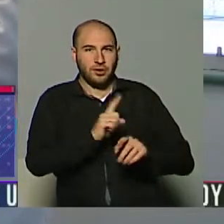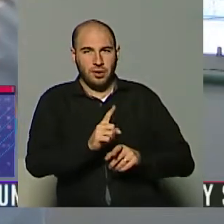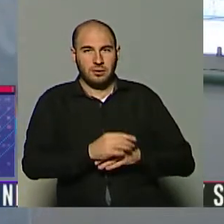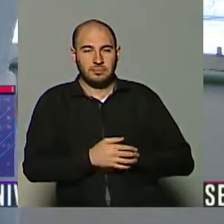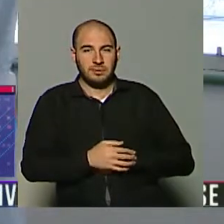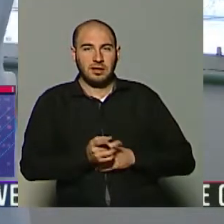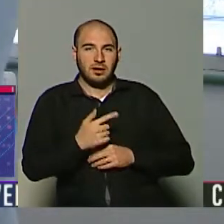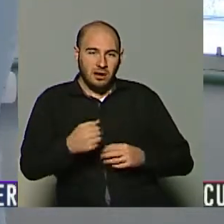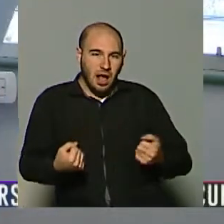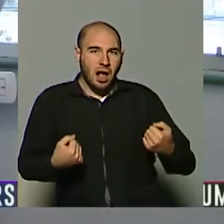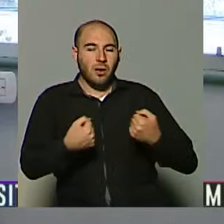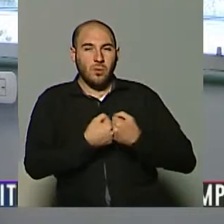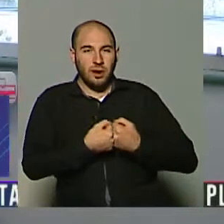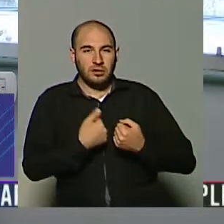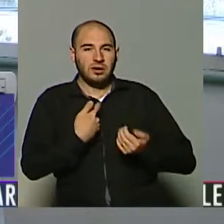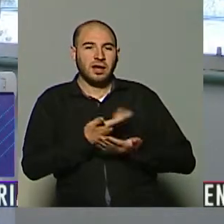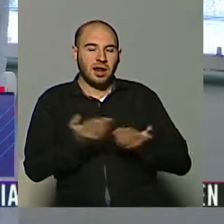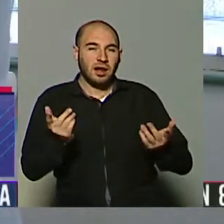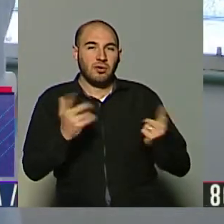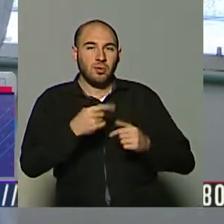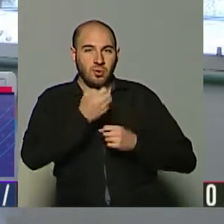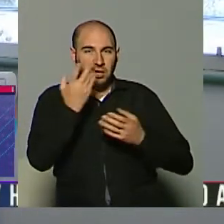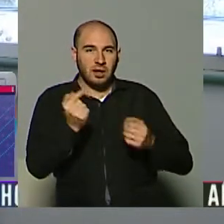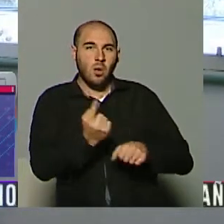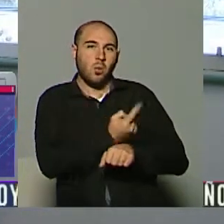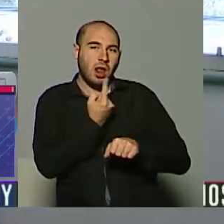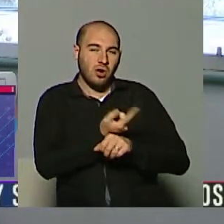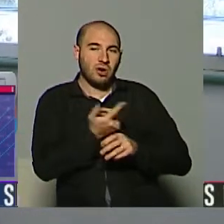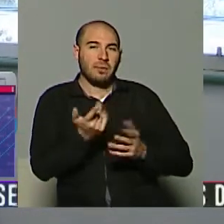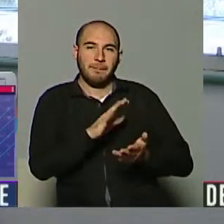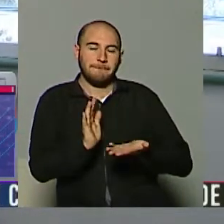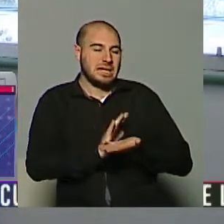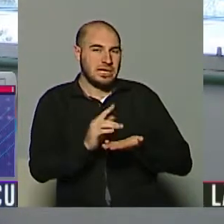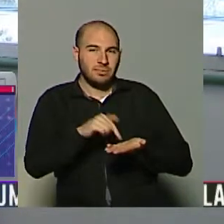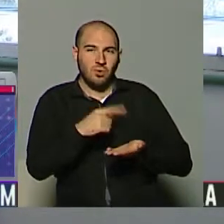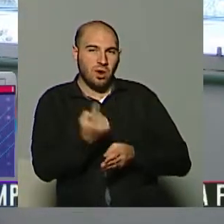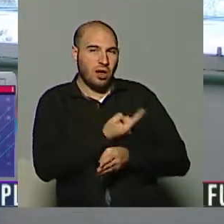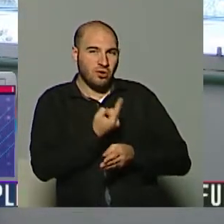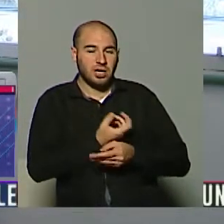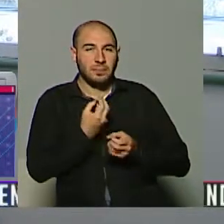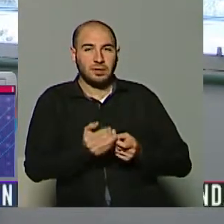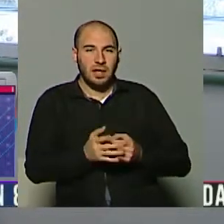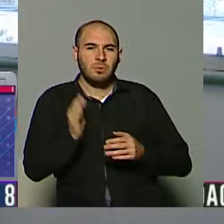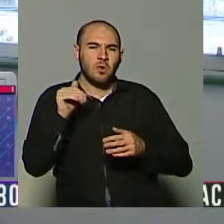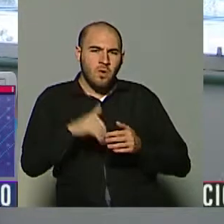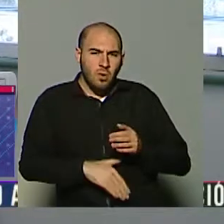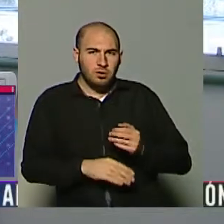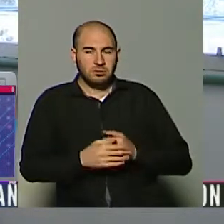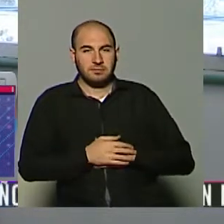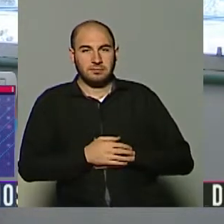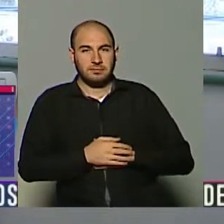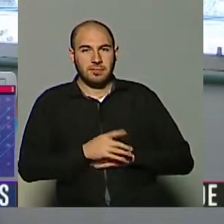realmente acordar. Yo, en general, cualquier reunión es una hora, ¿no? Tranquilo, mínimo. Claro. Mínimo. Porque hay que profundizar. A